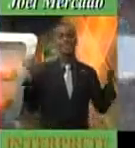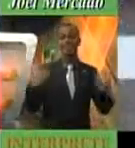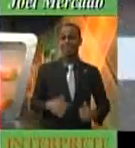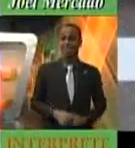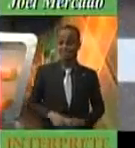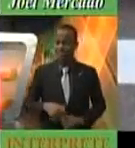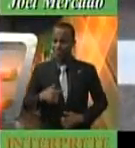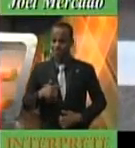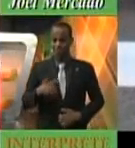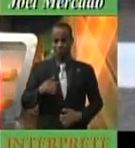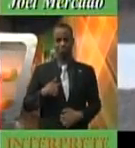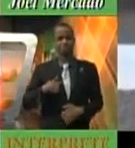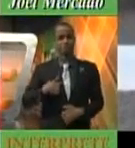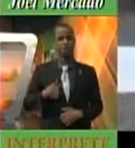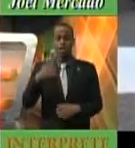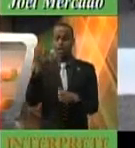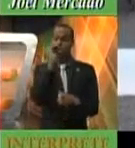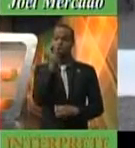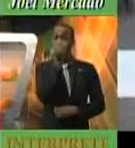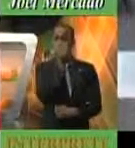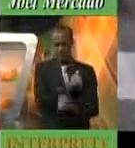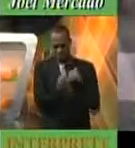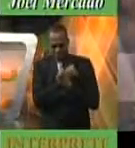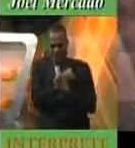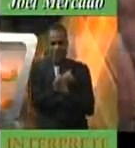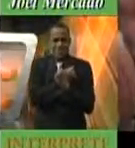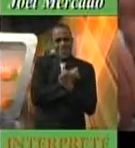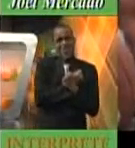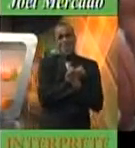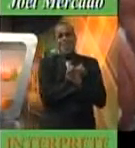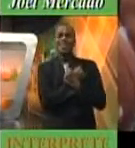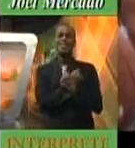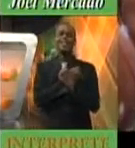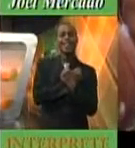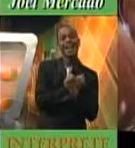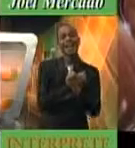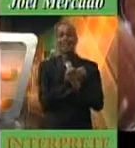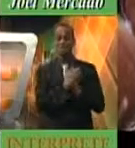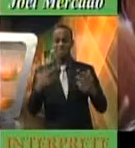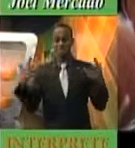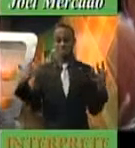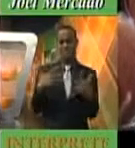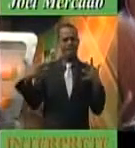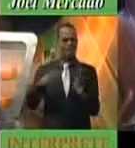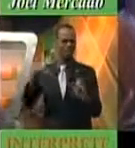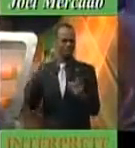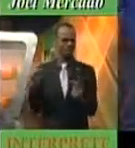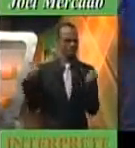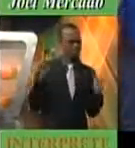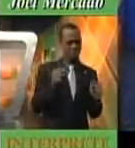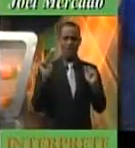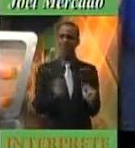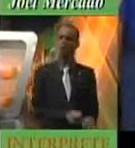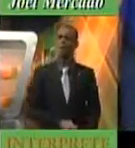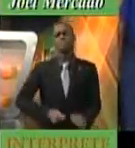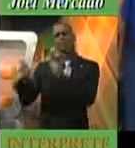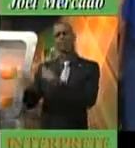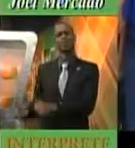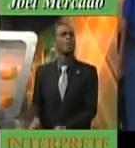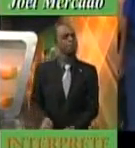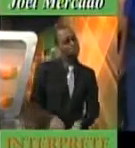Atrévete a salir del escondite. Ey, vengo con flores y mucho amor, matando el miedo y su